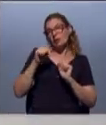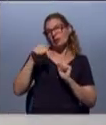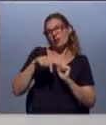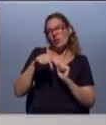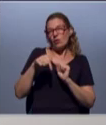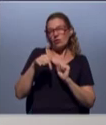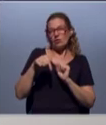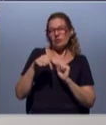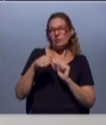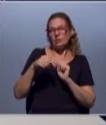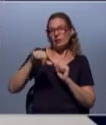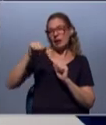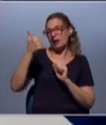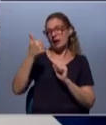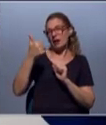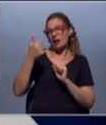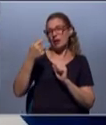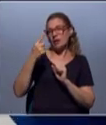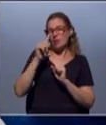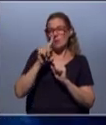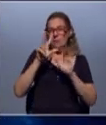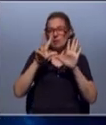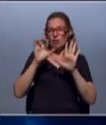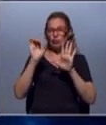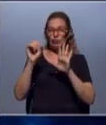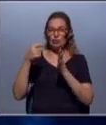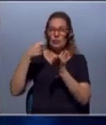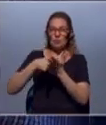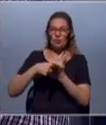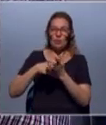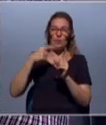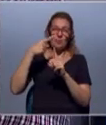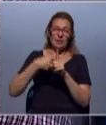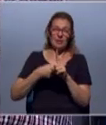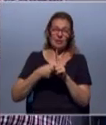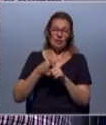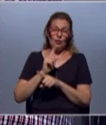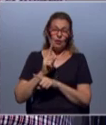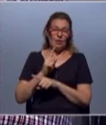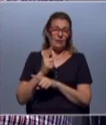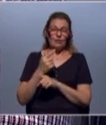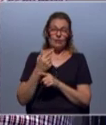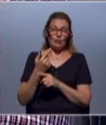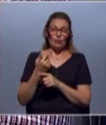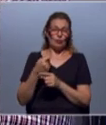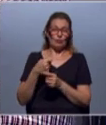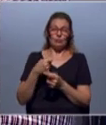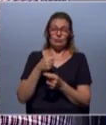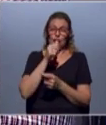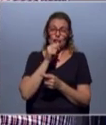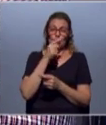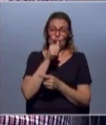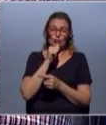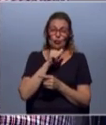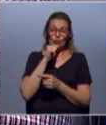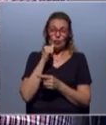hoy vas a ganar 1800 pesos por mes que no te soluciona la vida pero si cada vez que compres que cobres el